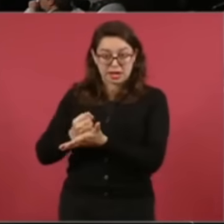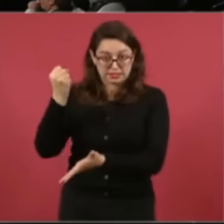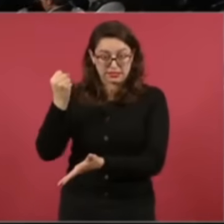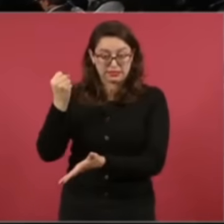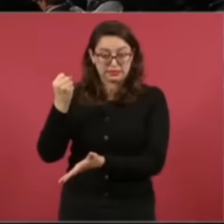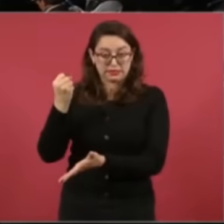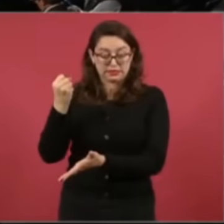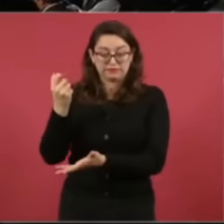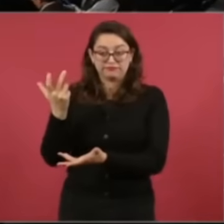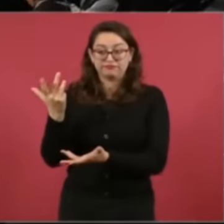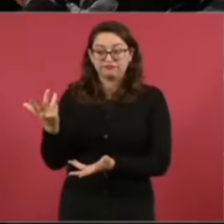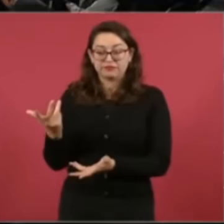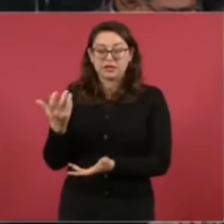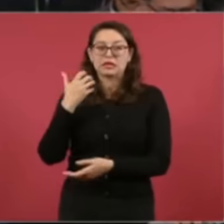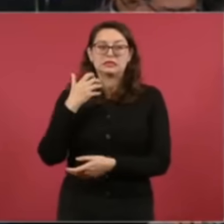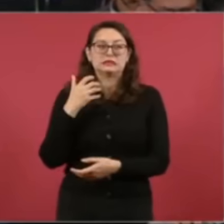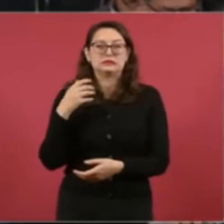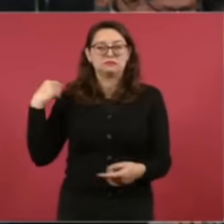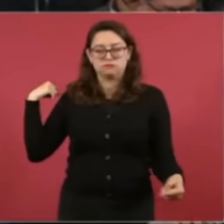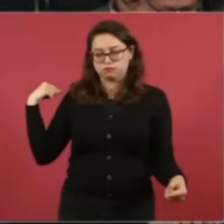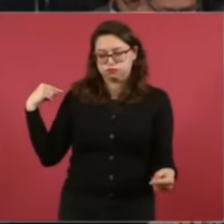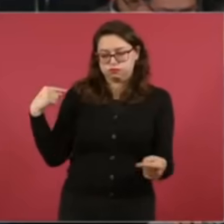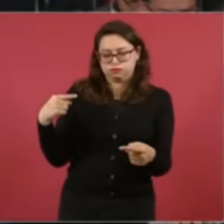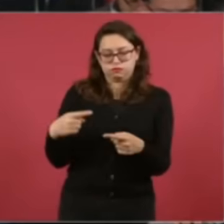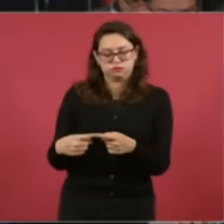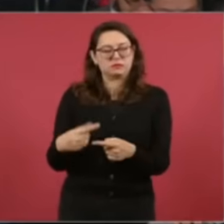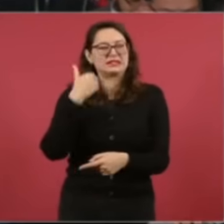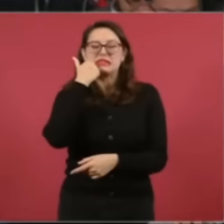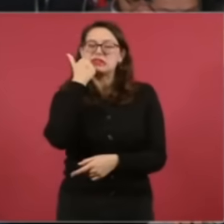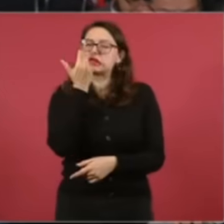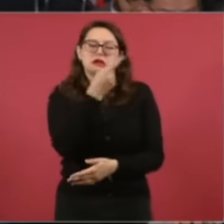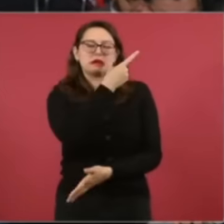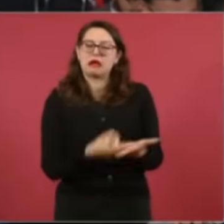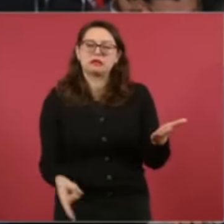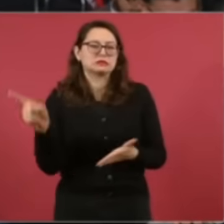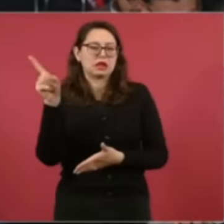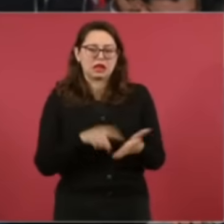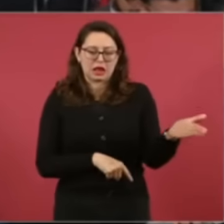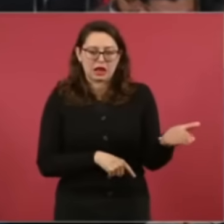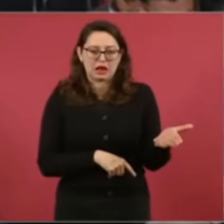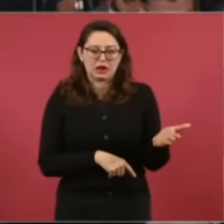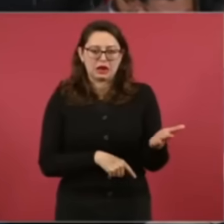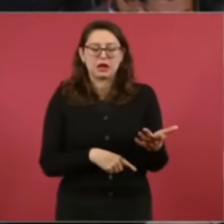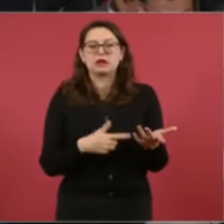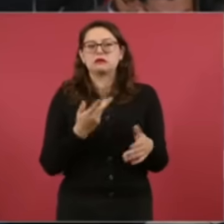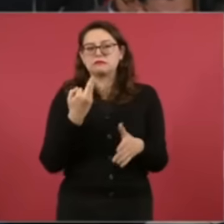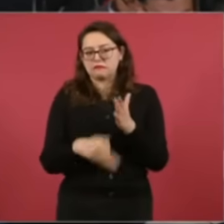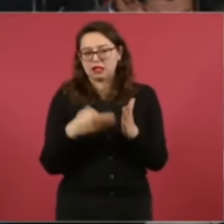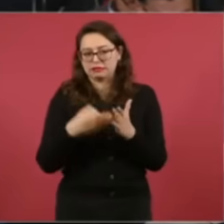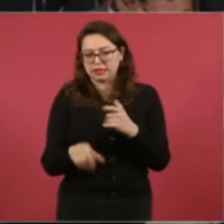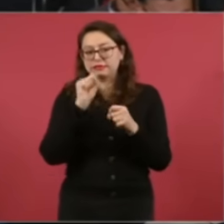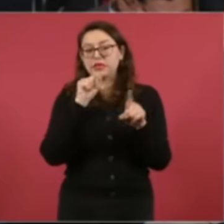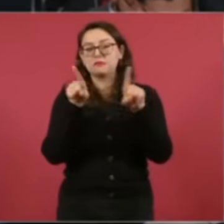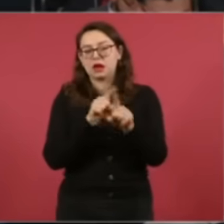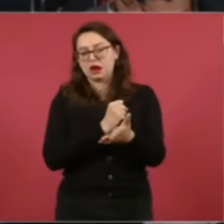nuevo, y quieren saber también qué pasó con el crédito que él dio Banobras a Abengoa, porque la